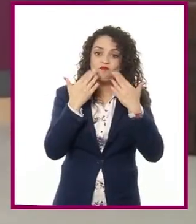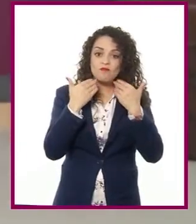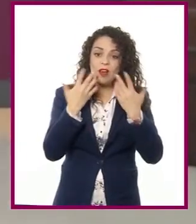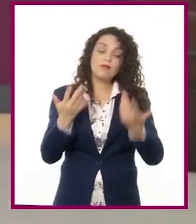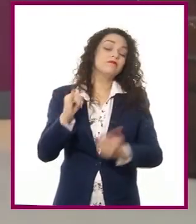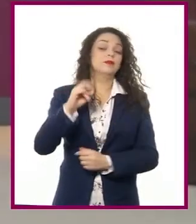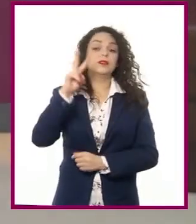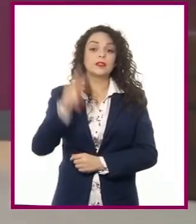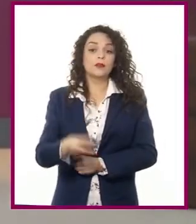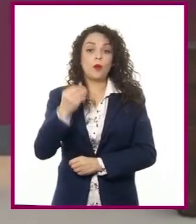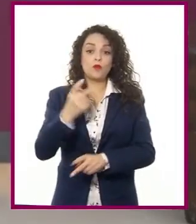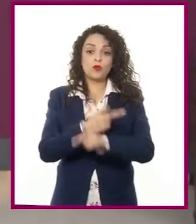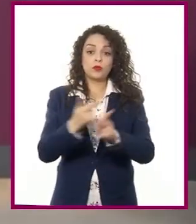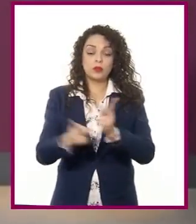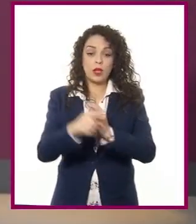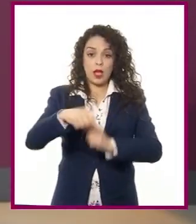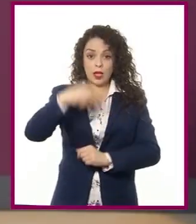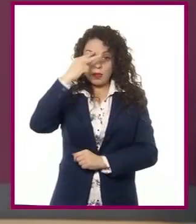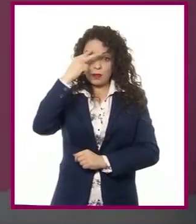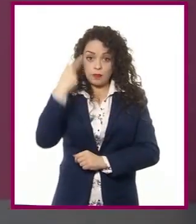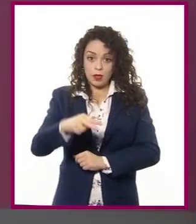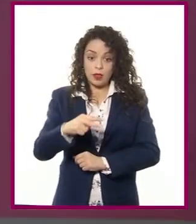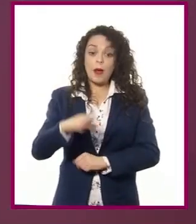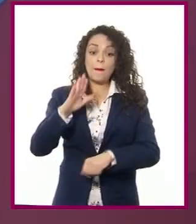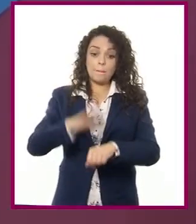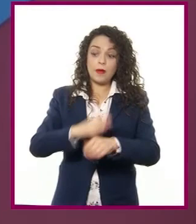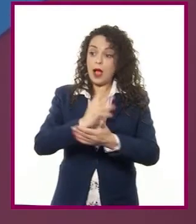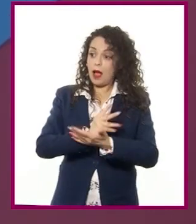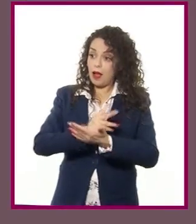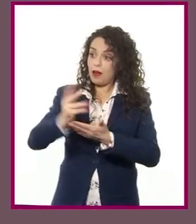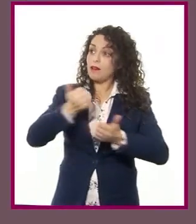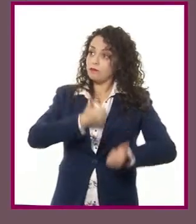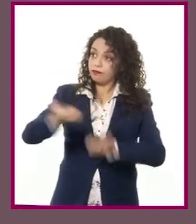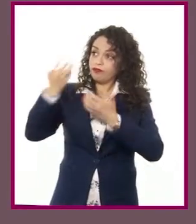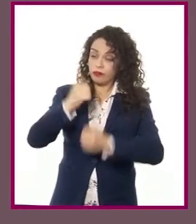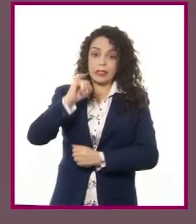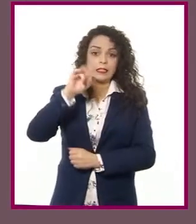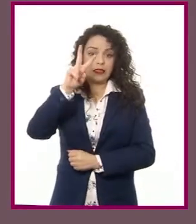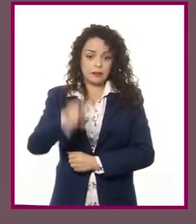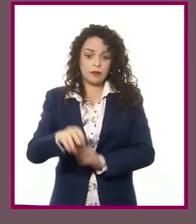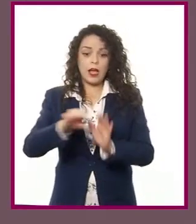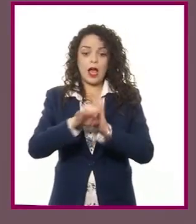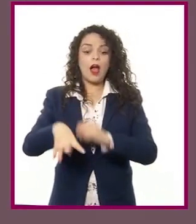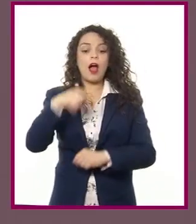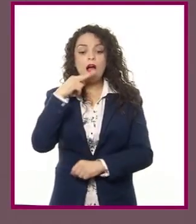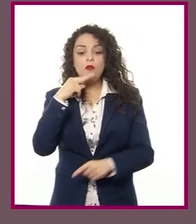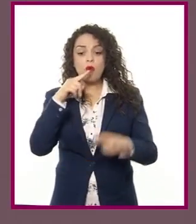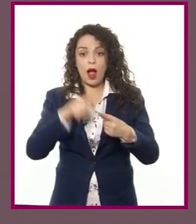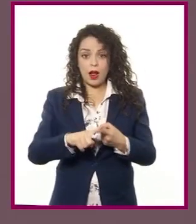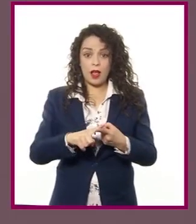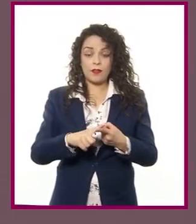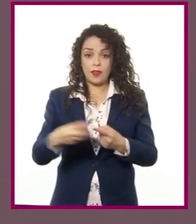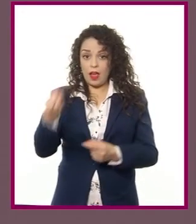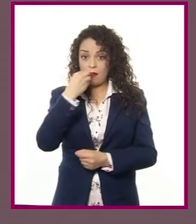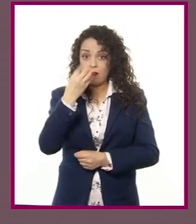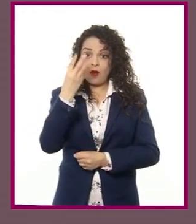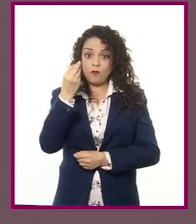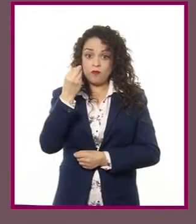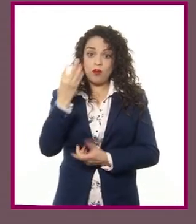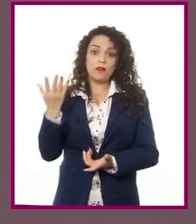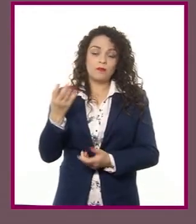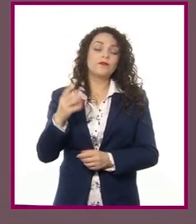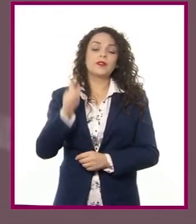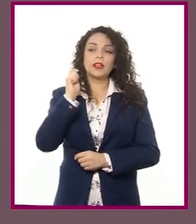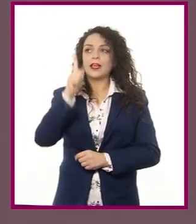que muchos productos mexicanos incrementaron notablemente su exportación, como el aguacate, que es muy consumido en eventos como el Super